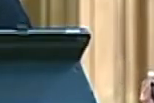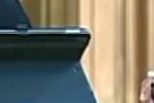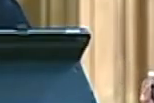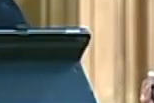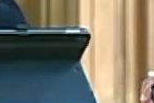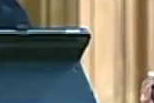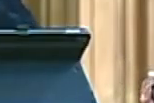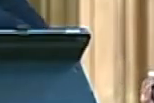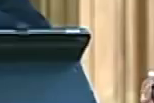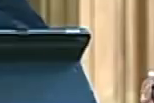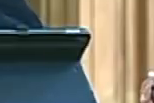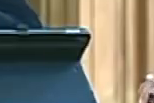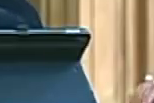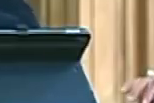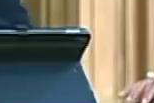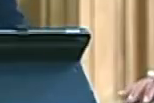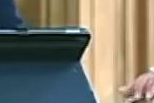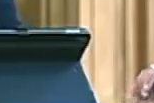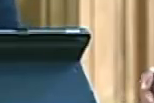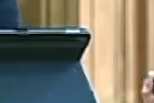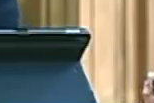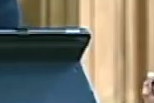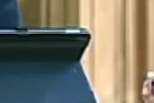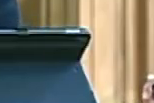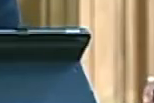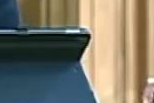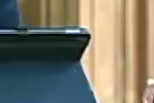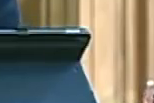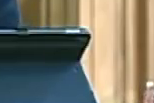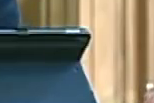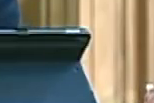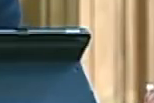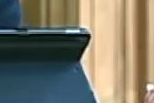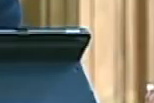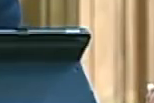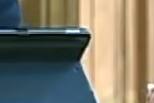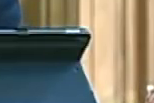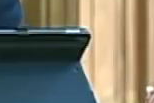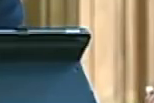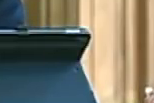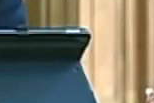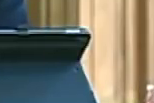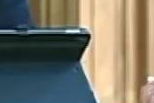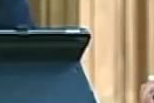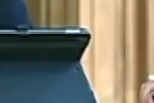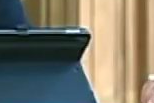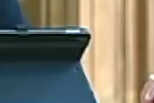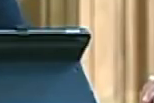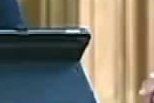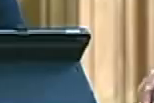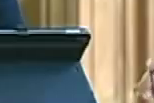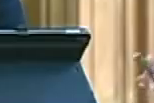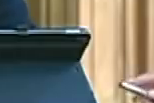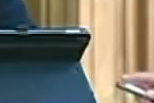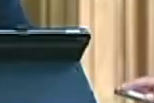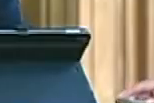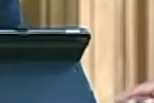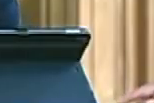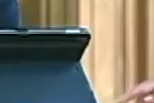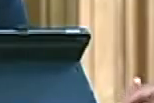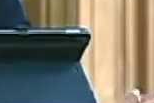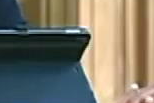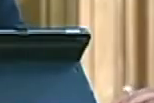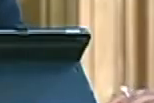tapaboca momentáneamente para poder hablar con mayor tranquilidad en esta